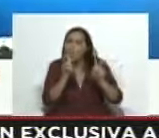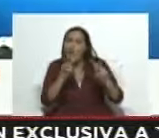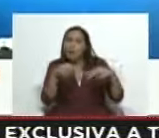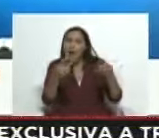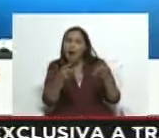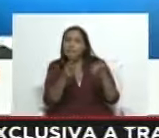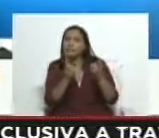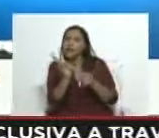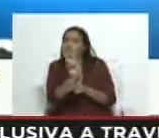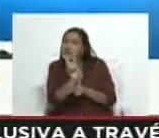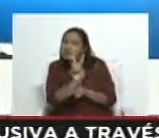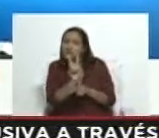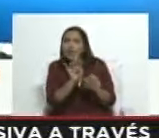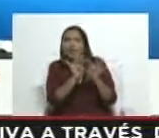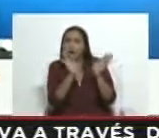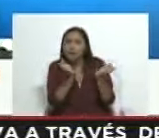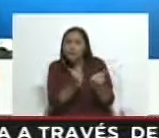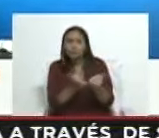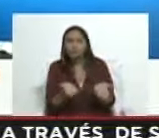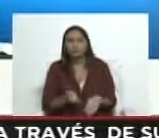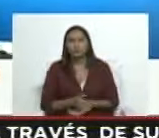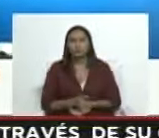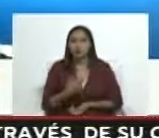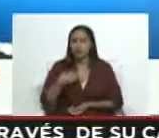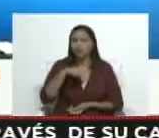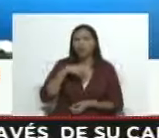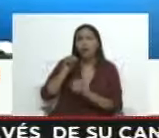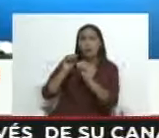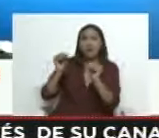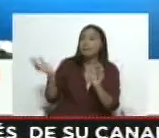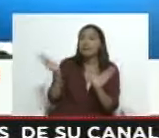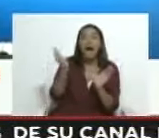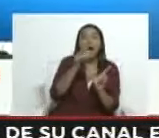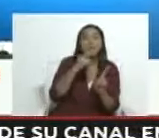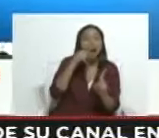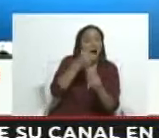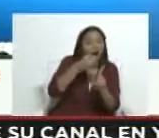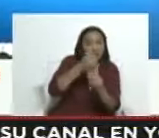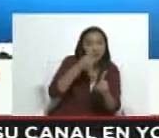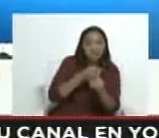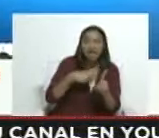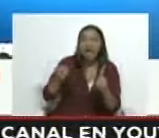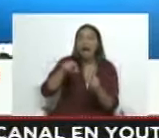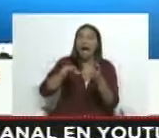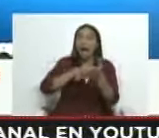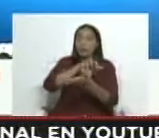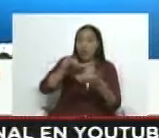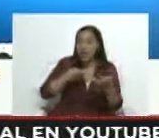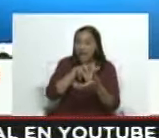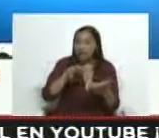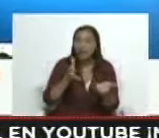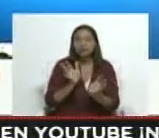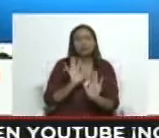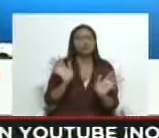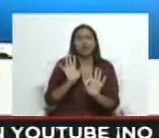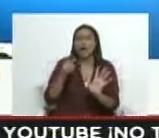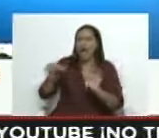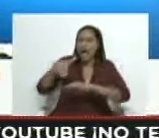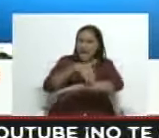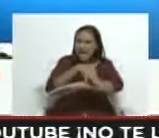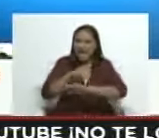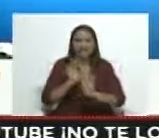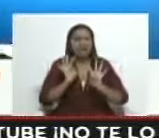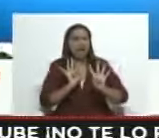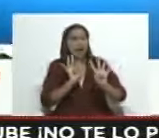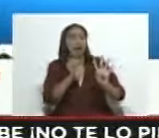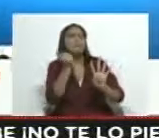vamos a llamar a nadie ni a protestar, no vamos a llamar a nadie a la calle, no le vamos a pedir